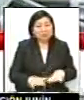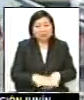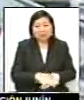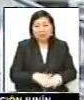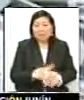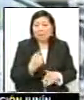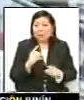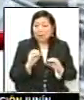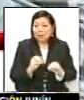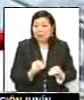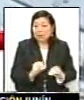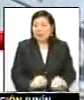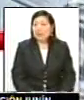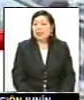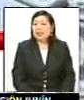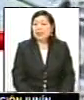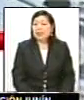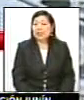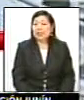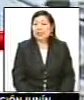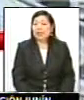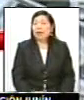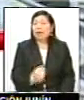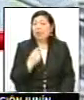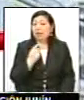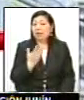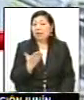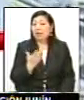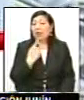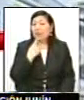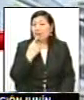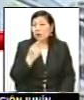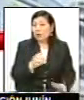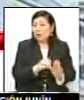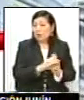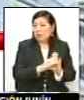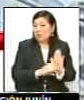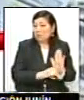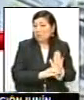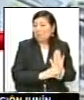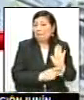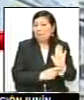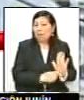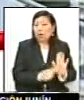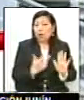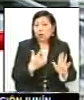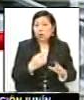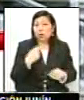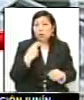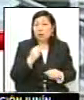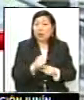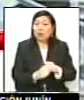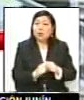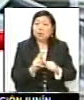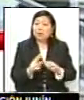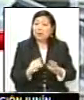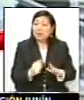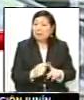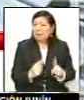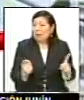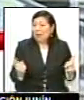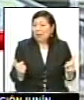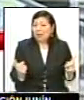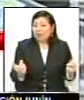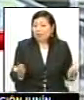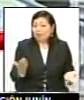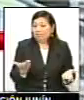administrativo para el cumplimiento de una sentencia. La denuncia constitucional habría sido presentada el 8 de noviembre del 2016, pero no